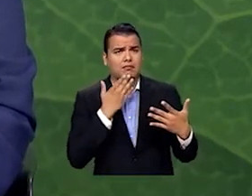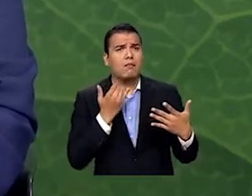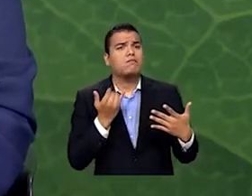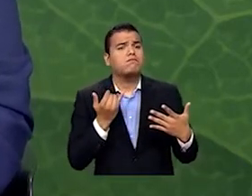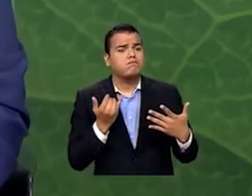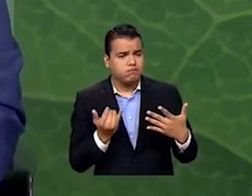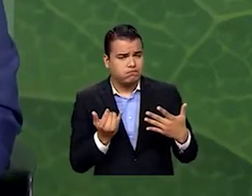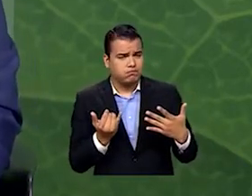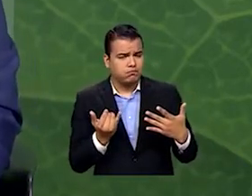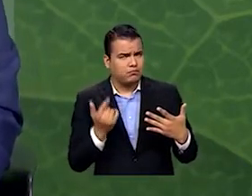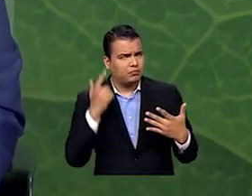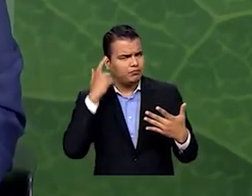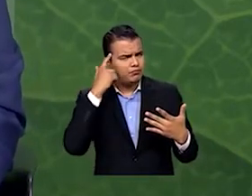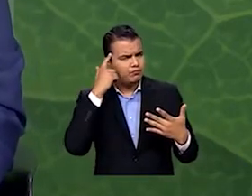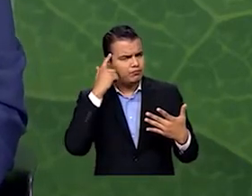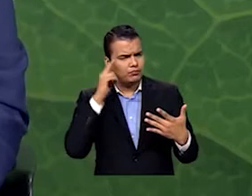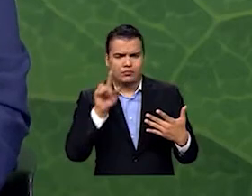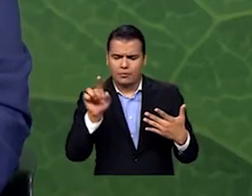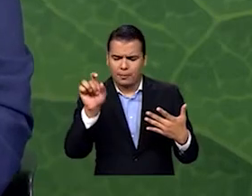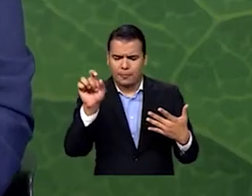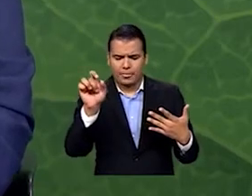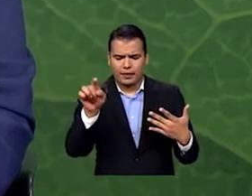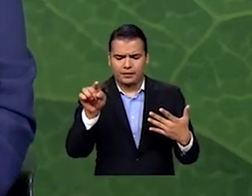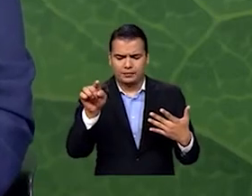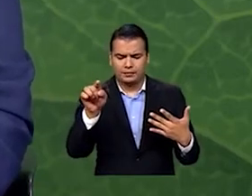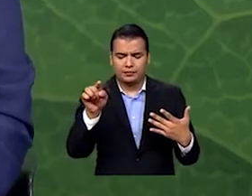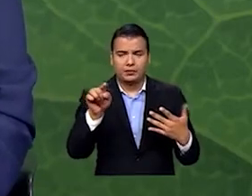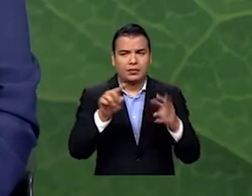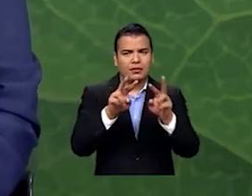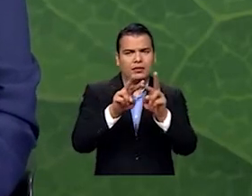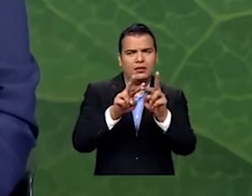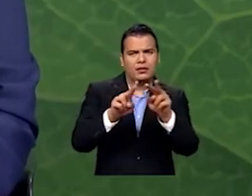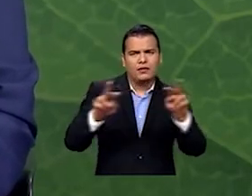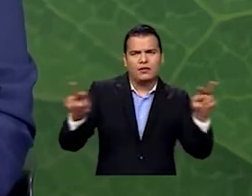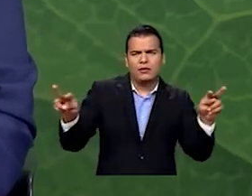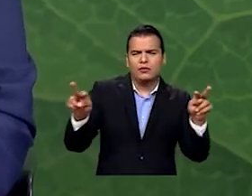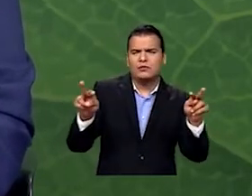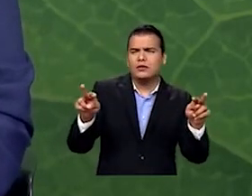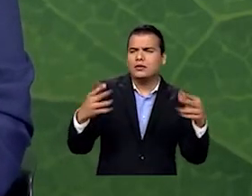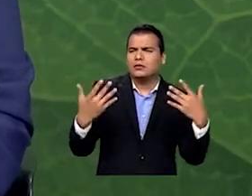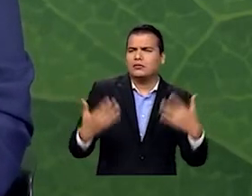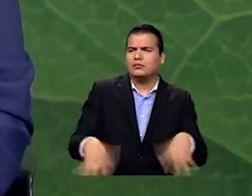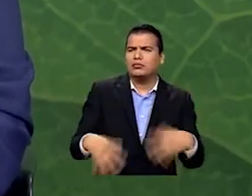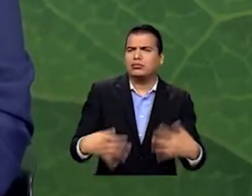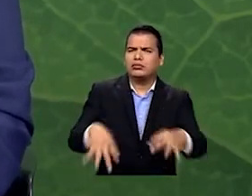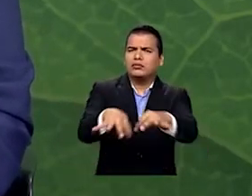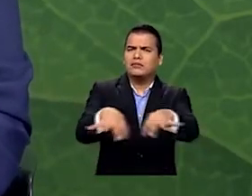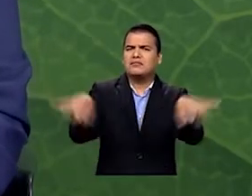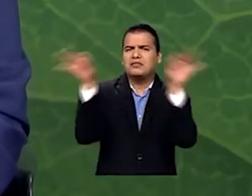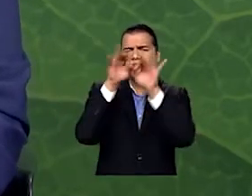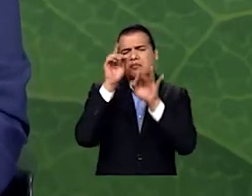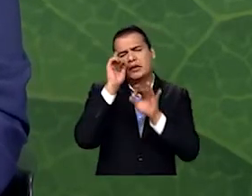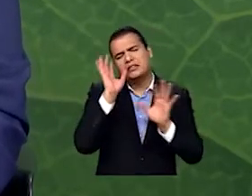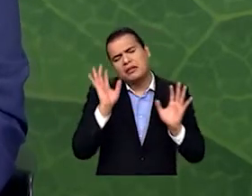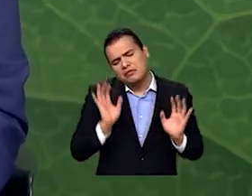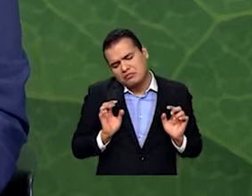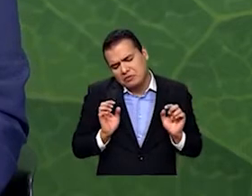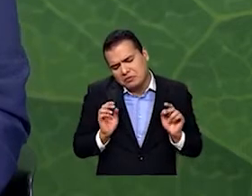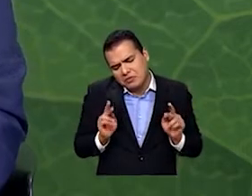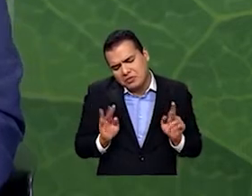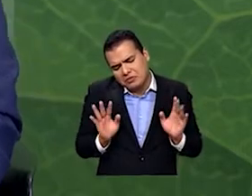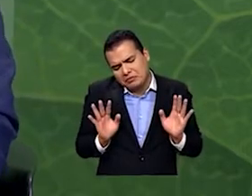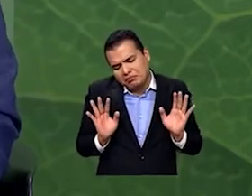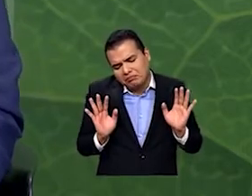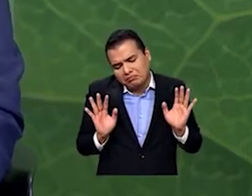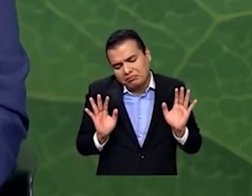territorio. Y uno podría preguntarse, biólogo, ¿por qué es tan importante la biodiversidad? Alguien diría, bueno, pero pues como